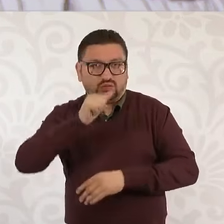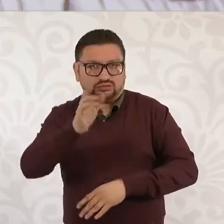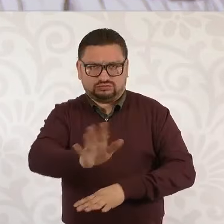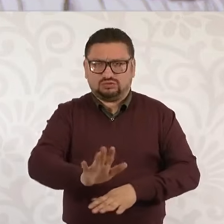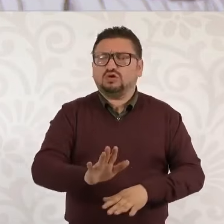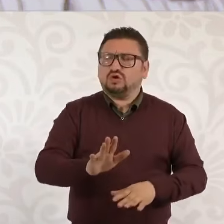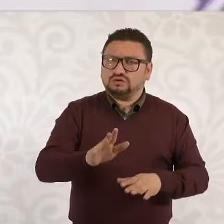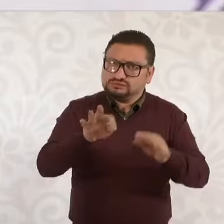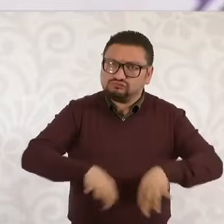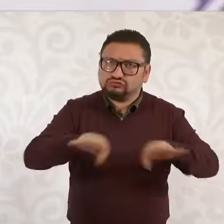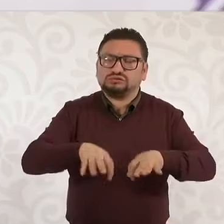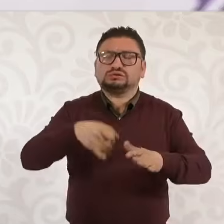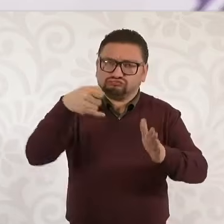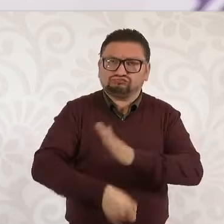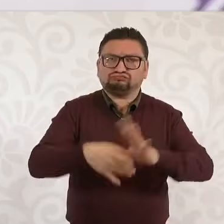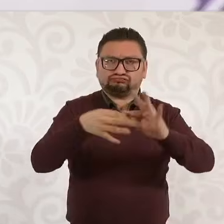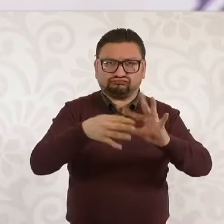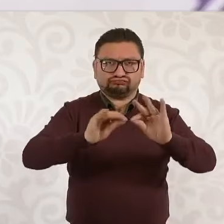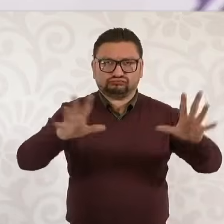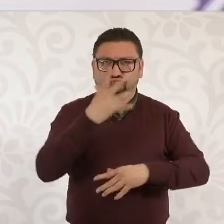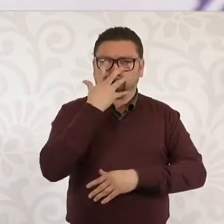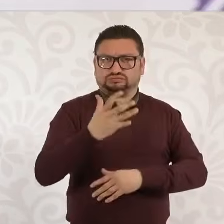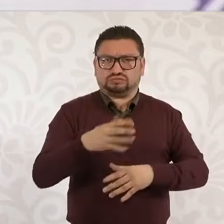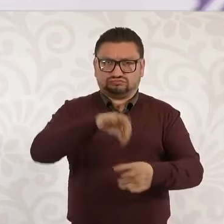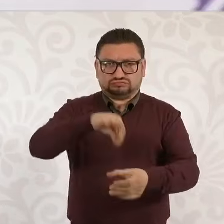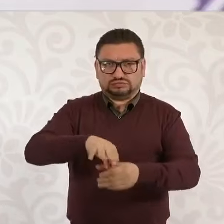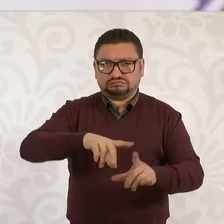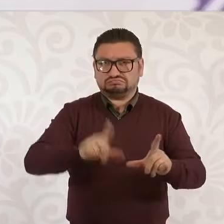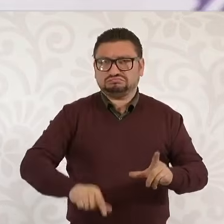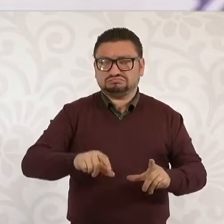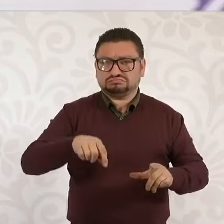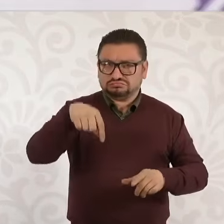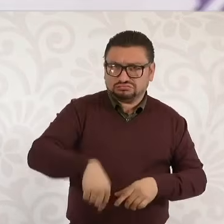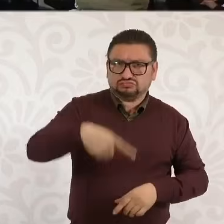son argumentos de fondo, porque estamos hablando de las elecciones en el país.